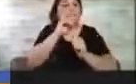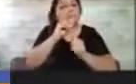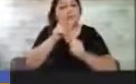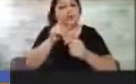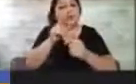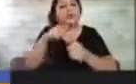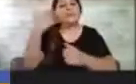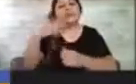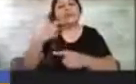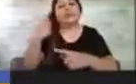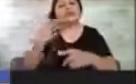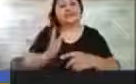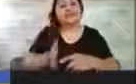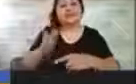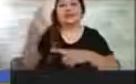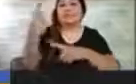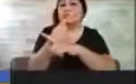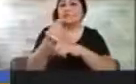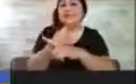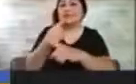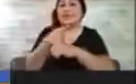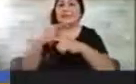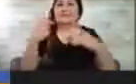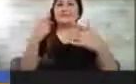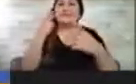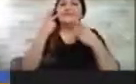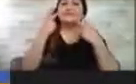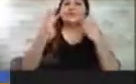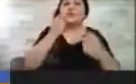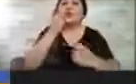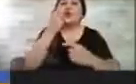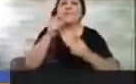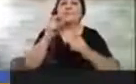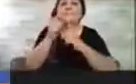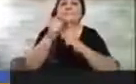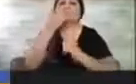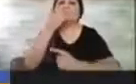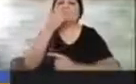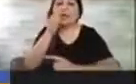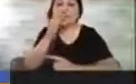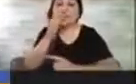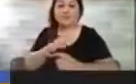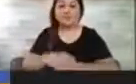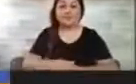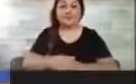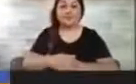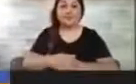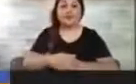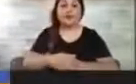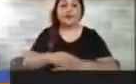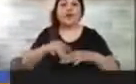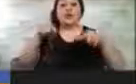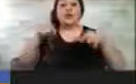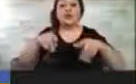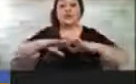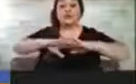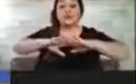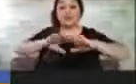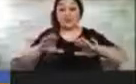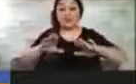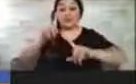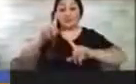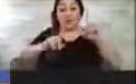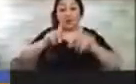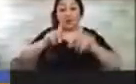saber cuál es la terminología correcta. Y con esto cerraríamos si alguien quiere saber más